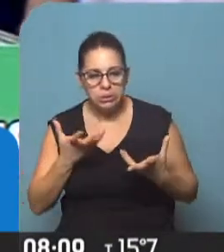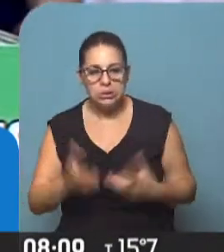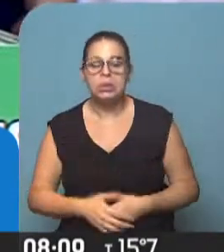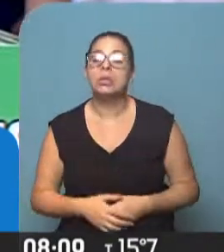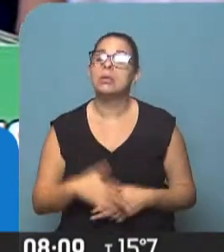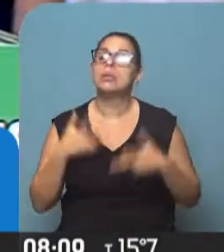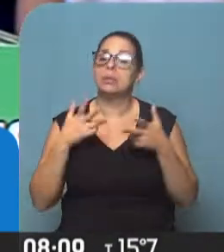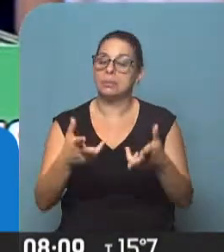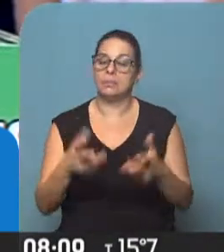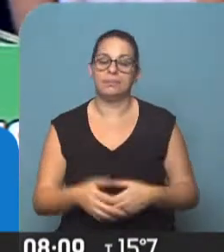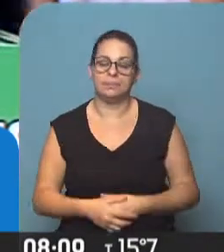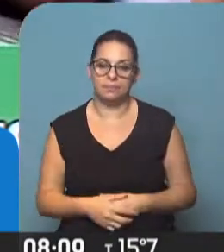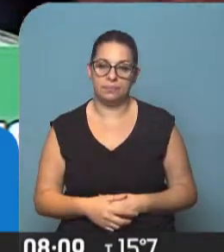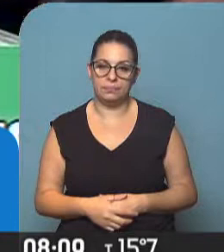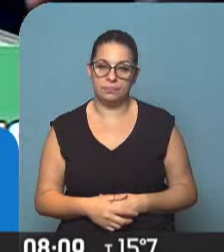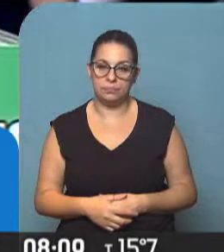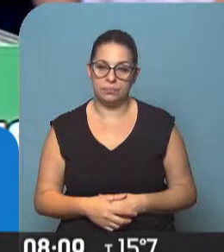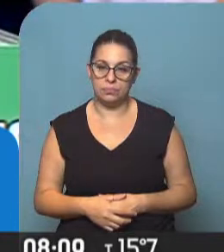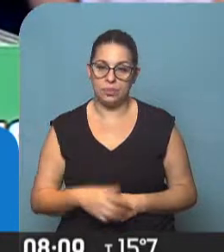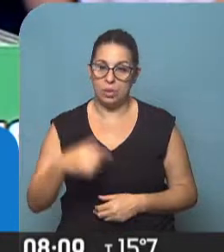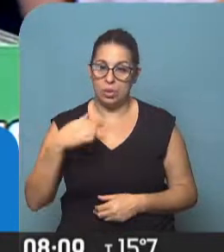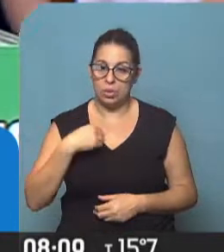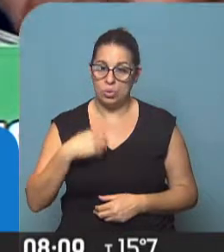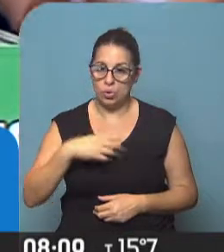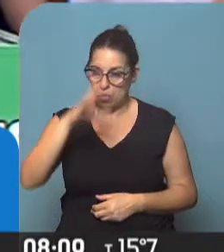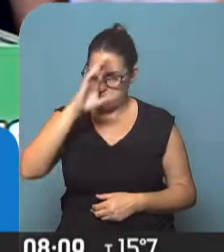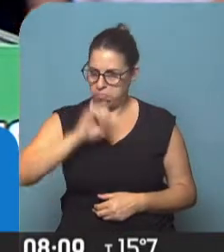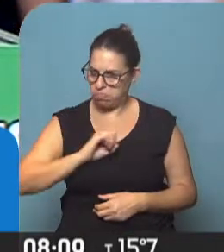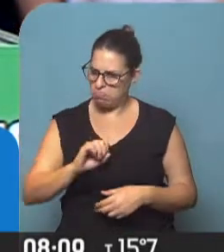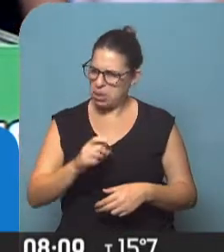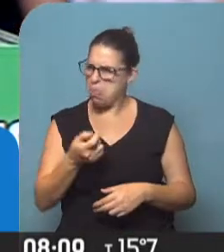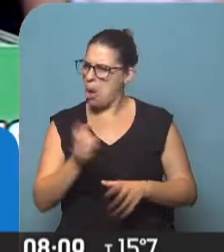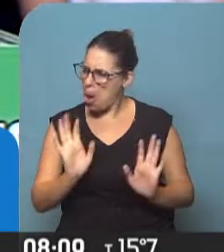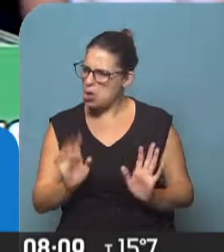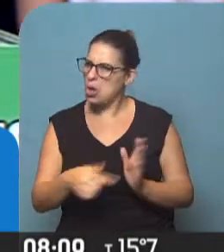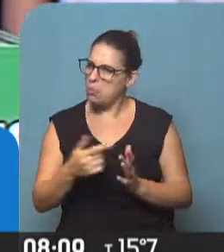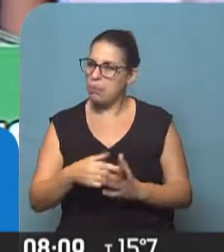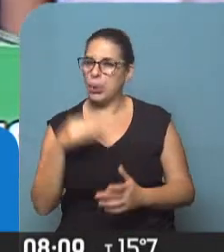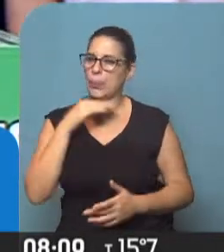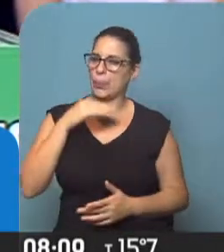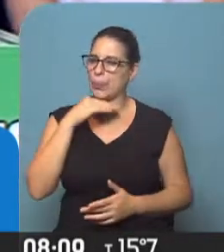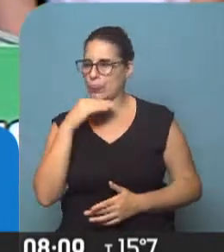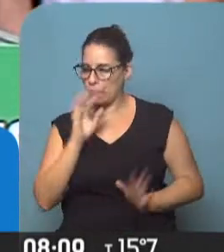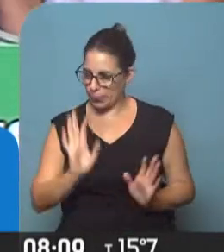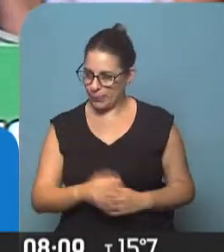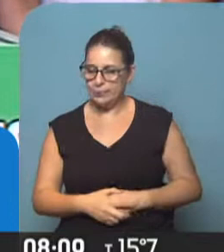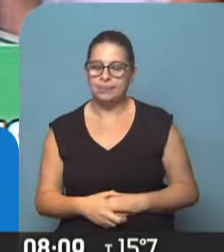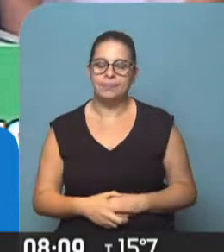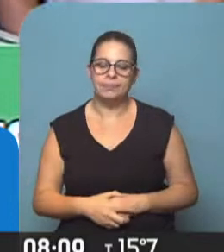le decía que no soy muy valiente, pero trato de disimularlo bien,